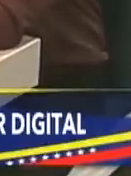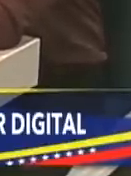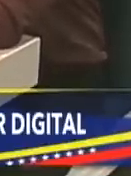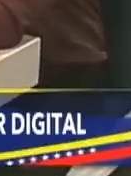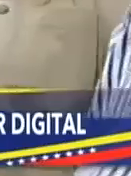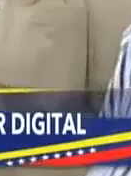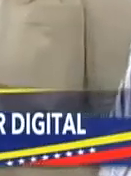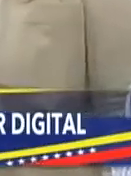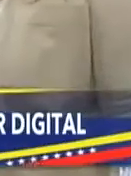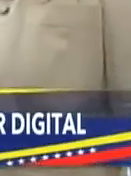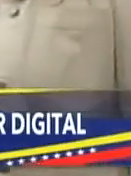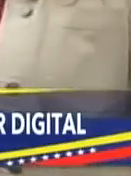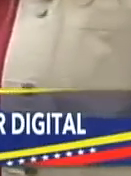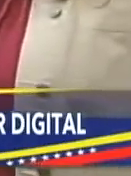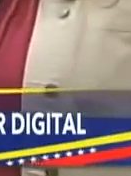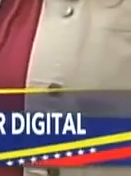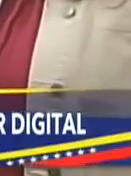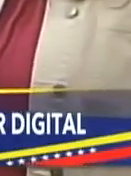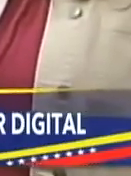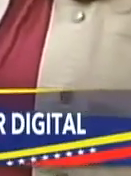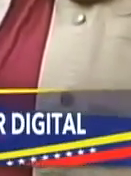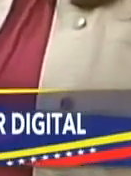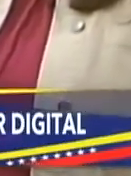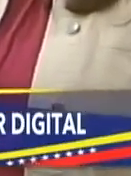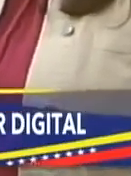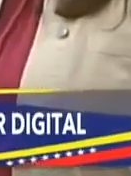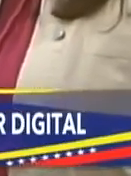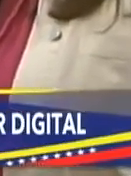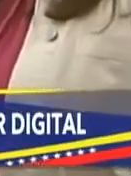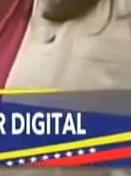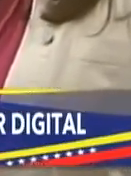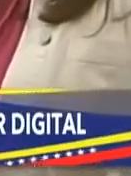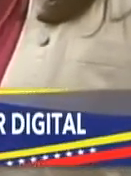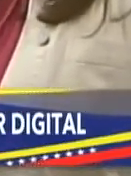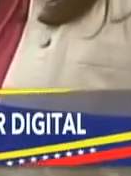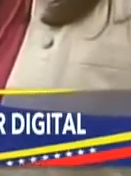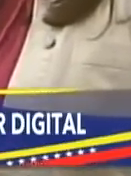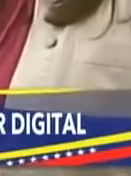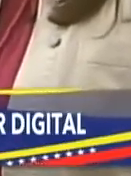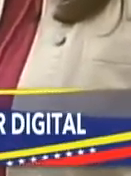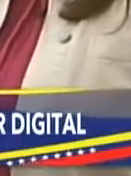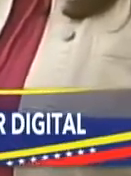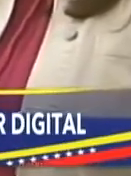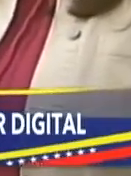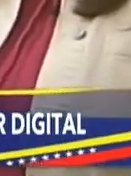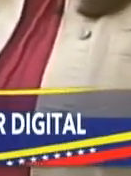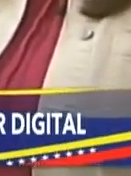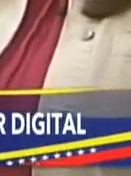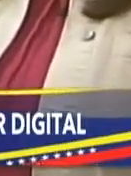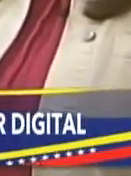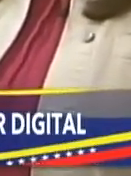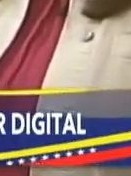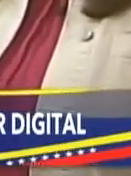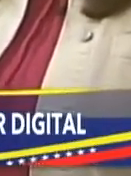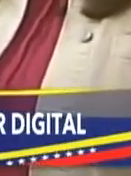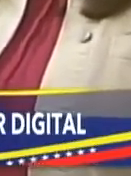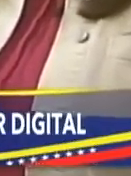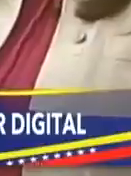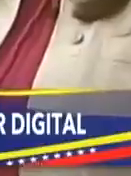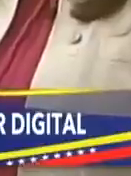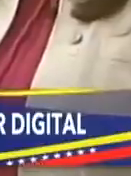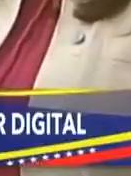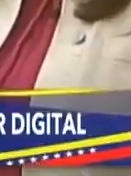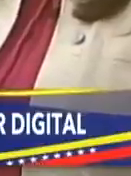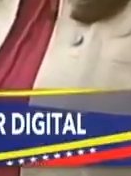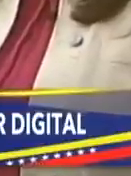emprendedora. ¿Cómo es tu nombre? Katie Oveson. ¿Y de cuál es tu emprendimiento? Tengo un abasto carnicería, mi emprendimiento eran